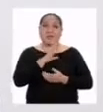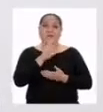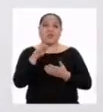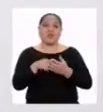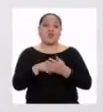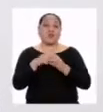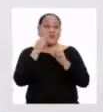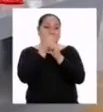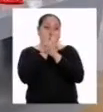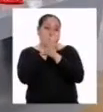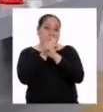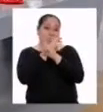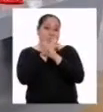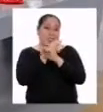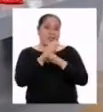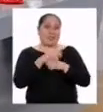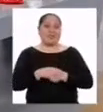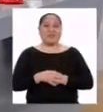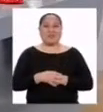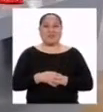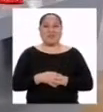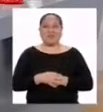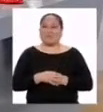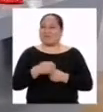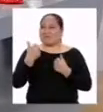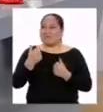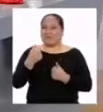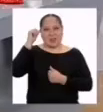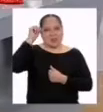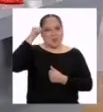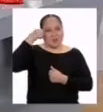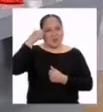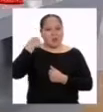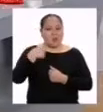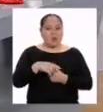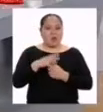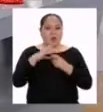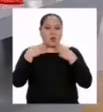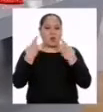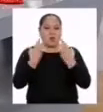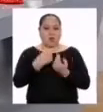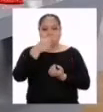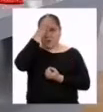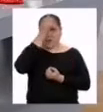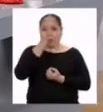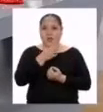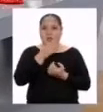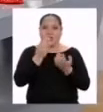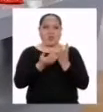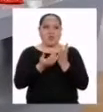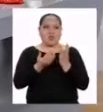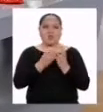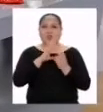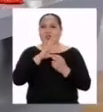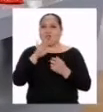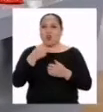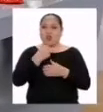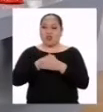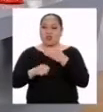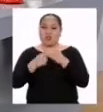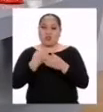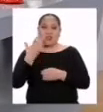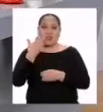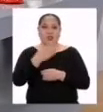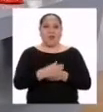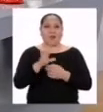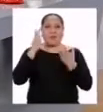por videollamada. ¡Qué chévere! Recuerdo que cuando había reunión de padres en el colegio, todos los hijos íbamos también y era